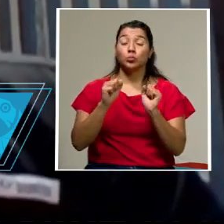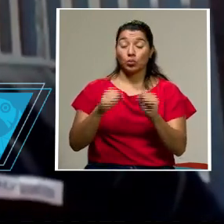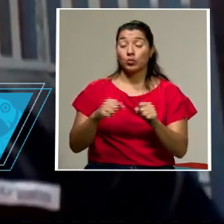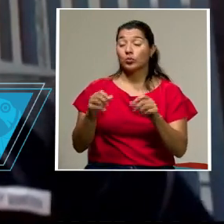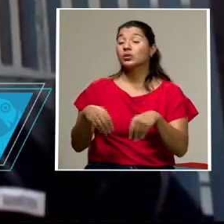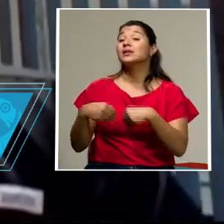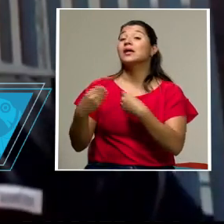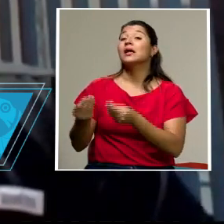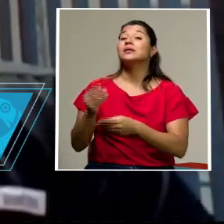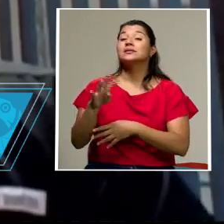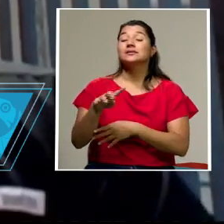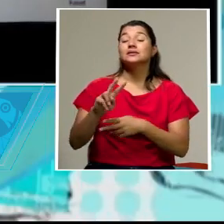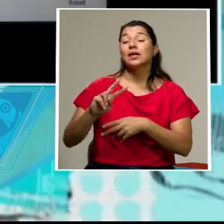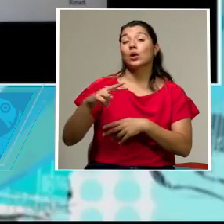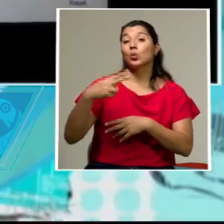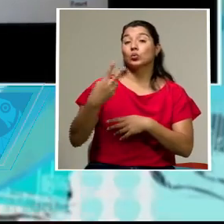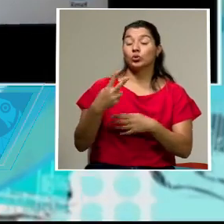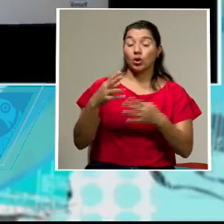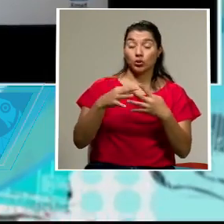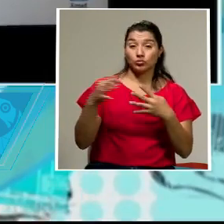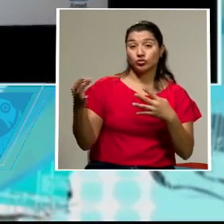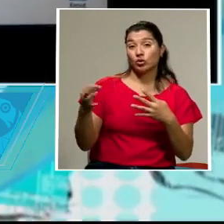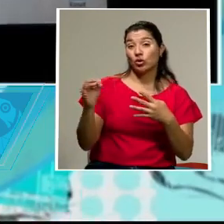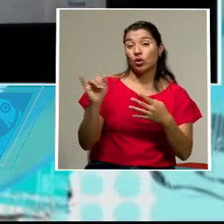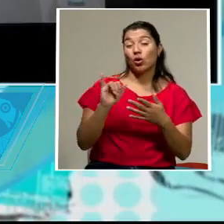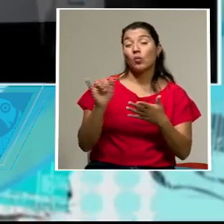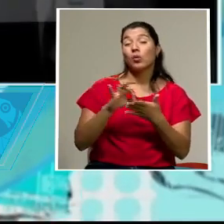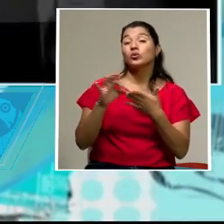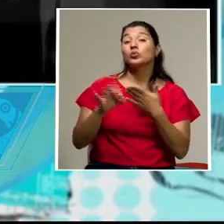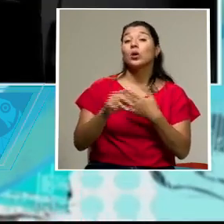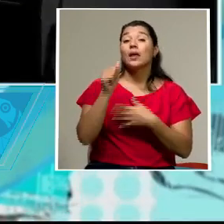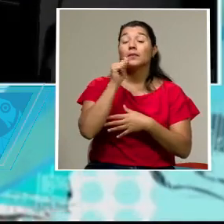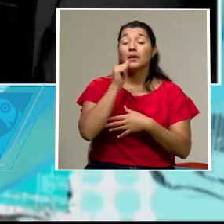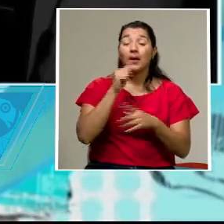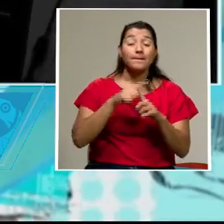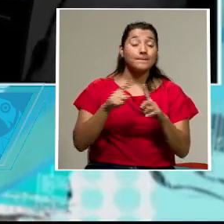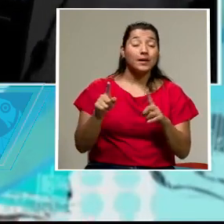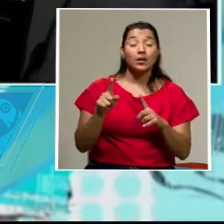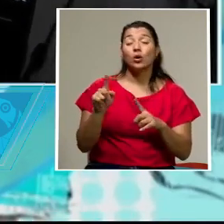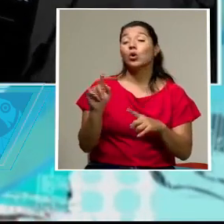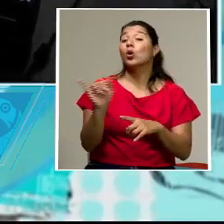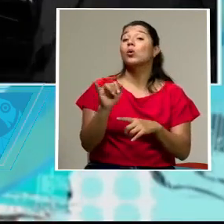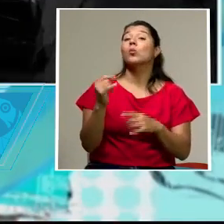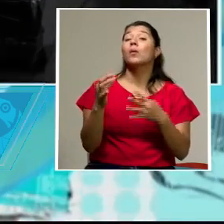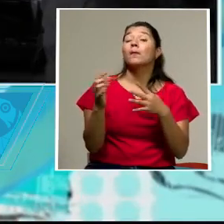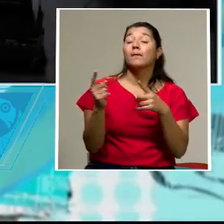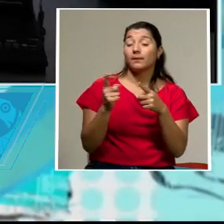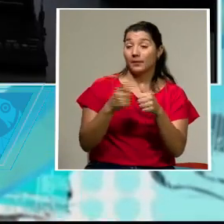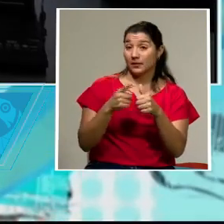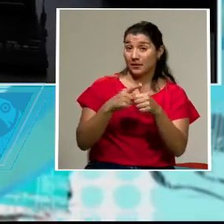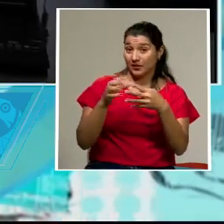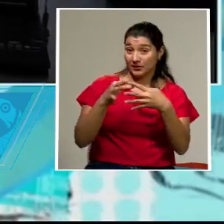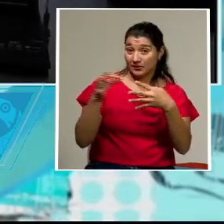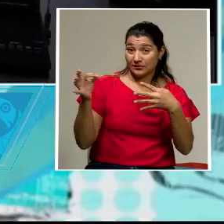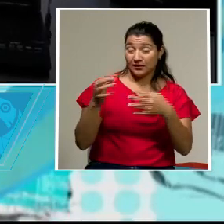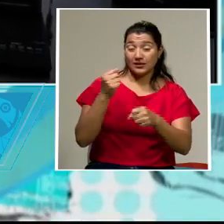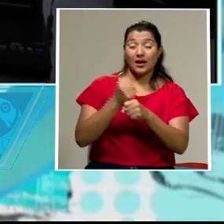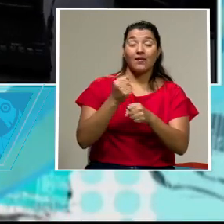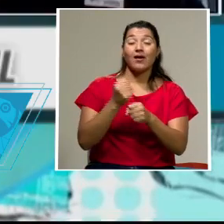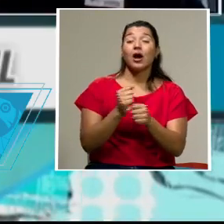que serían los centros privados, pero como primera opción siempre se trabaja con los centros de salud